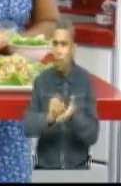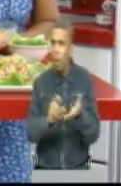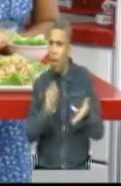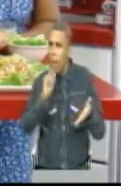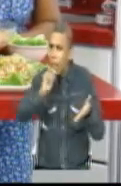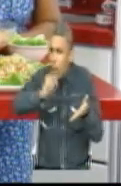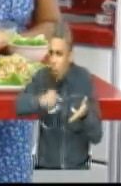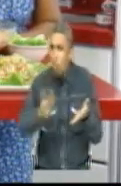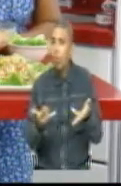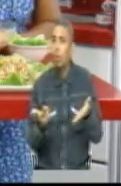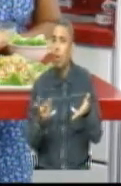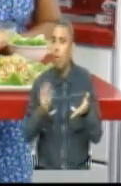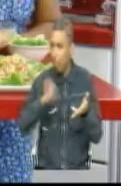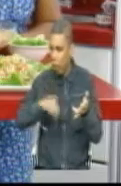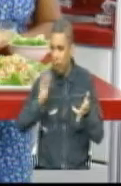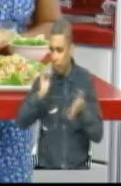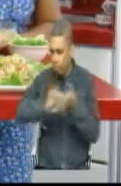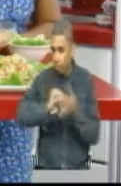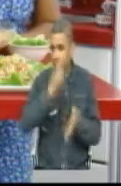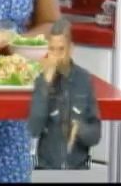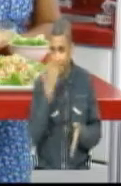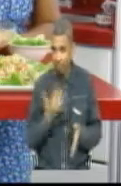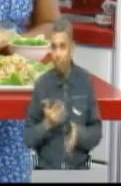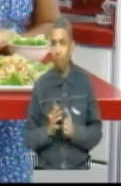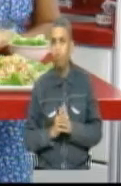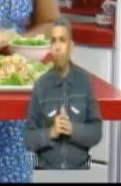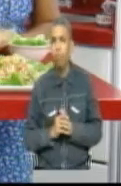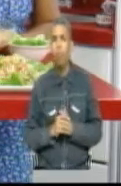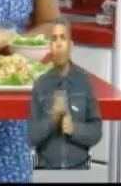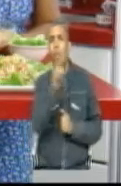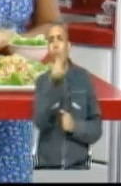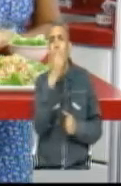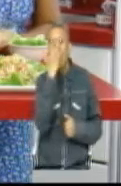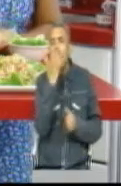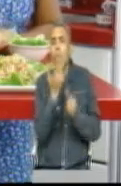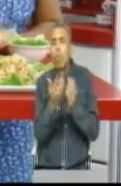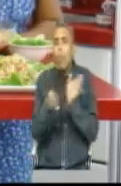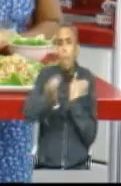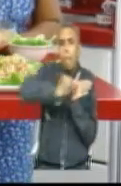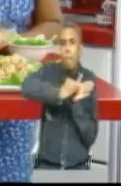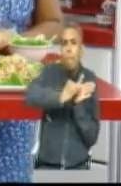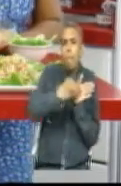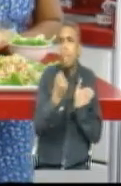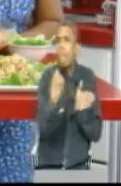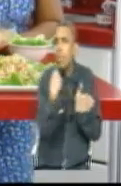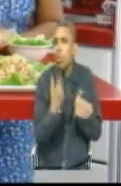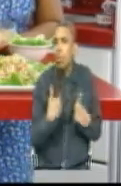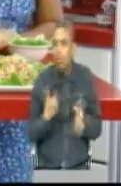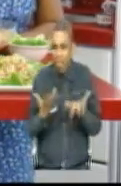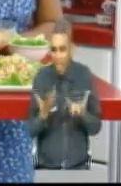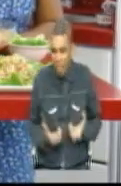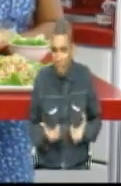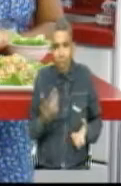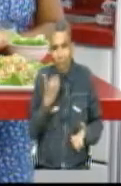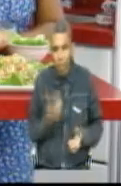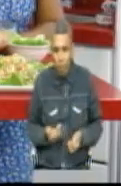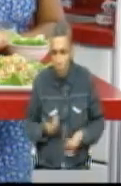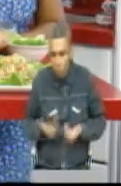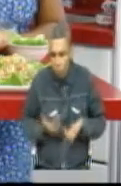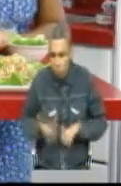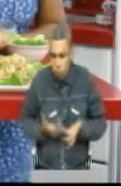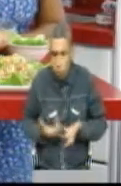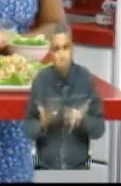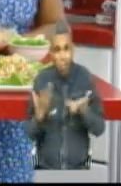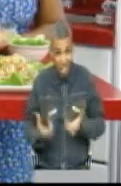quedar conecta de interés también de pronto que nos digan que quieren preparados en en casa como hizo cristina quieren preparar algo en especial lo quiere que